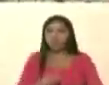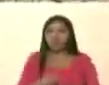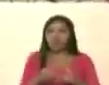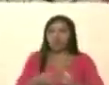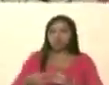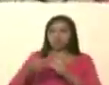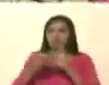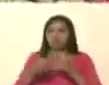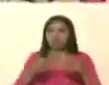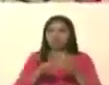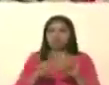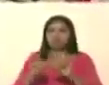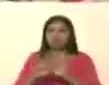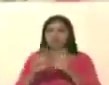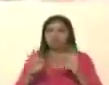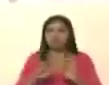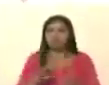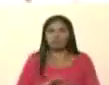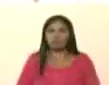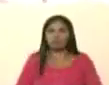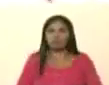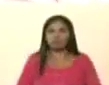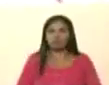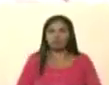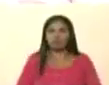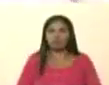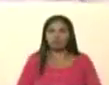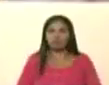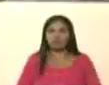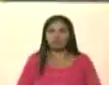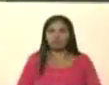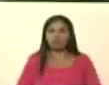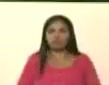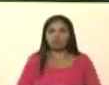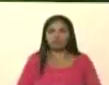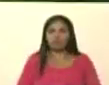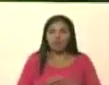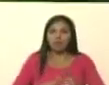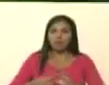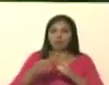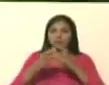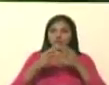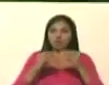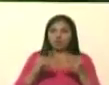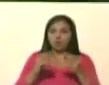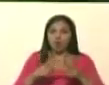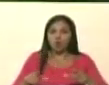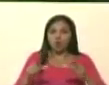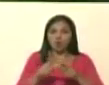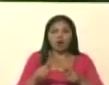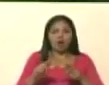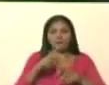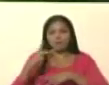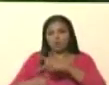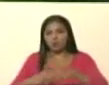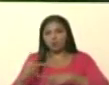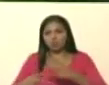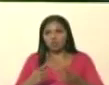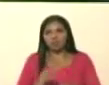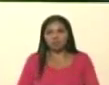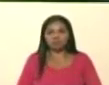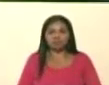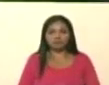la producción el apoyo la articulación de todos los sectores productivos el